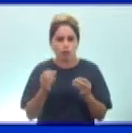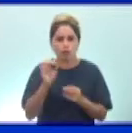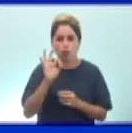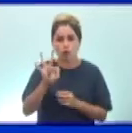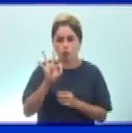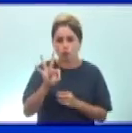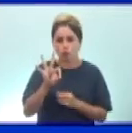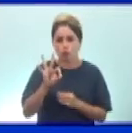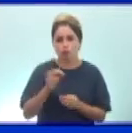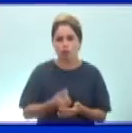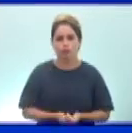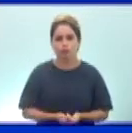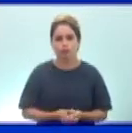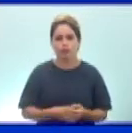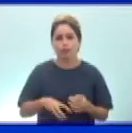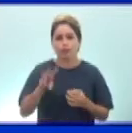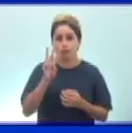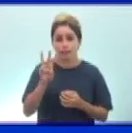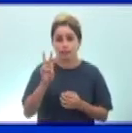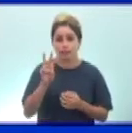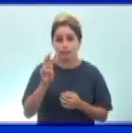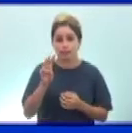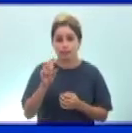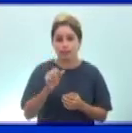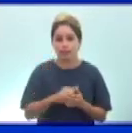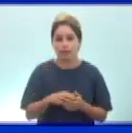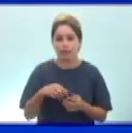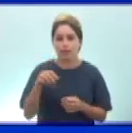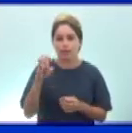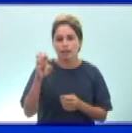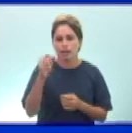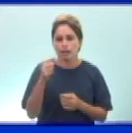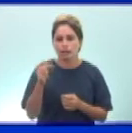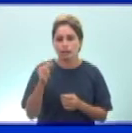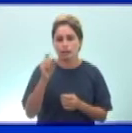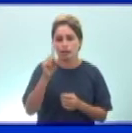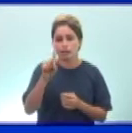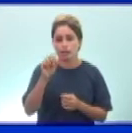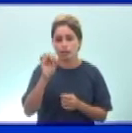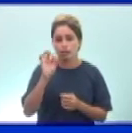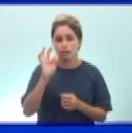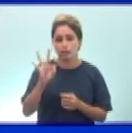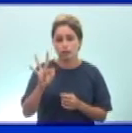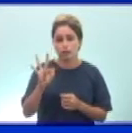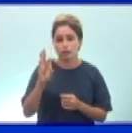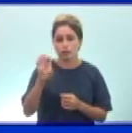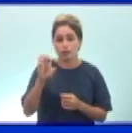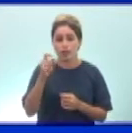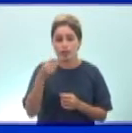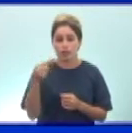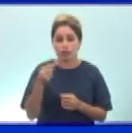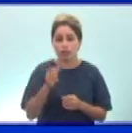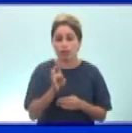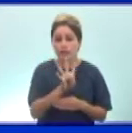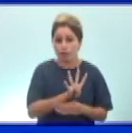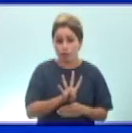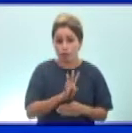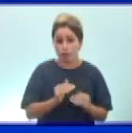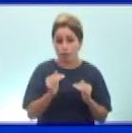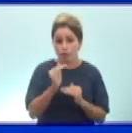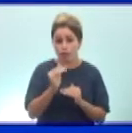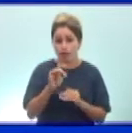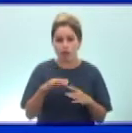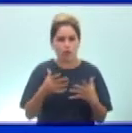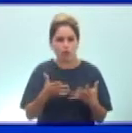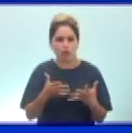nivel de energía, el máximo de electrones que admite, donde n es igual a 3, 18 electrones. Y en el cuarto nivel de energía, el máximo de electrones